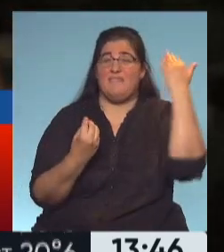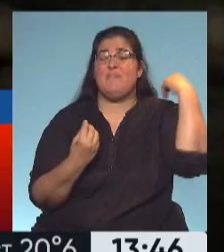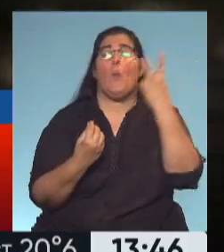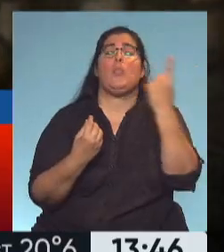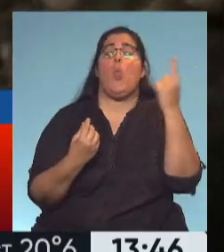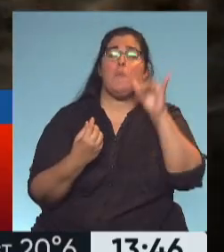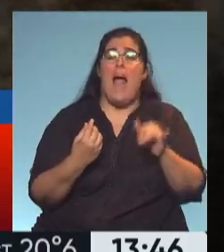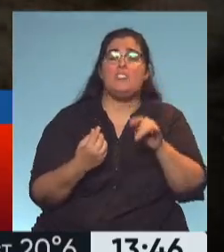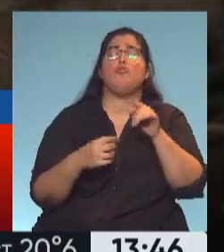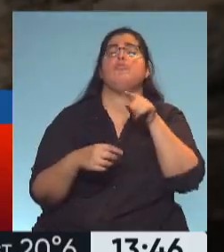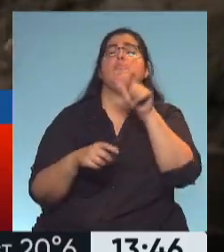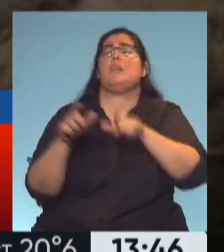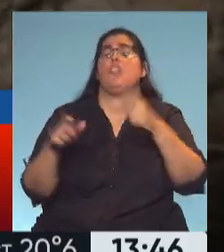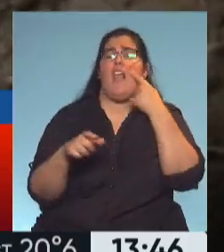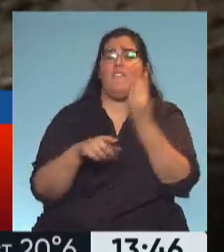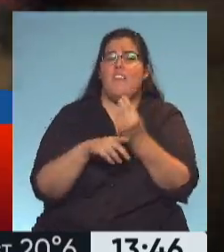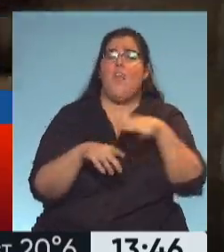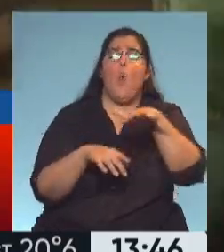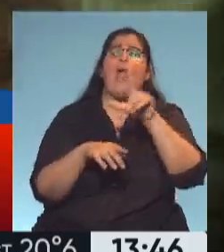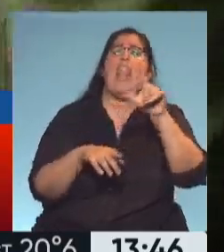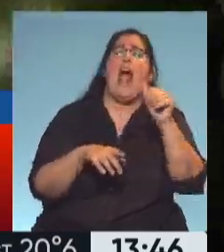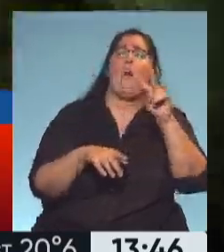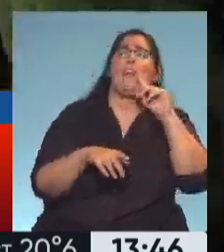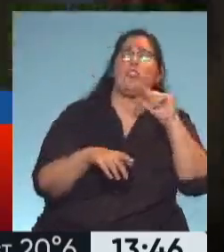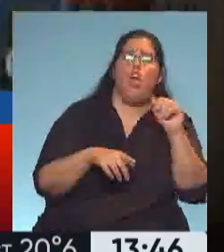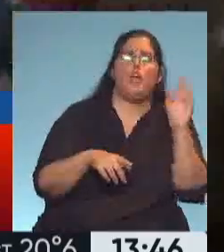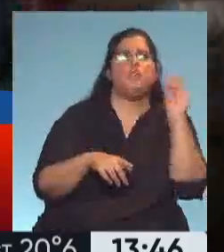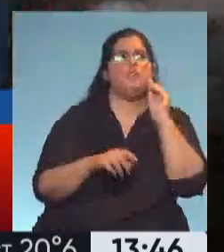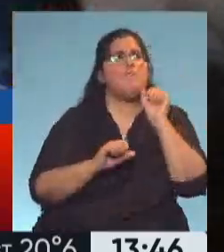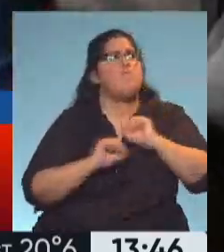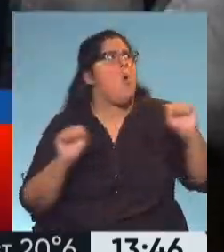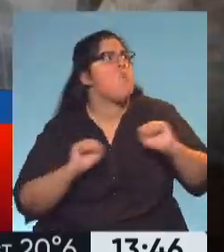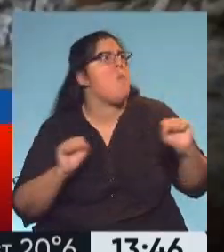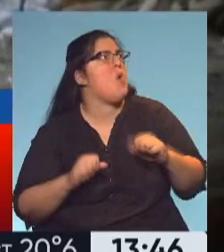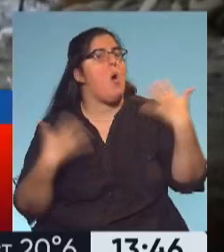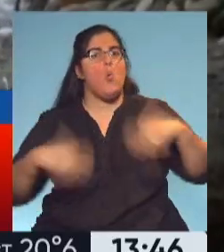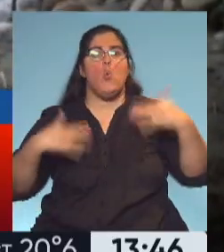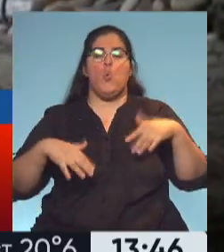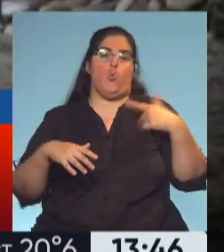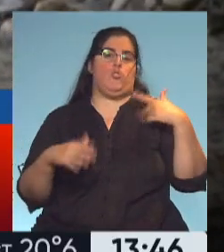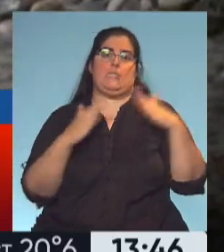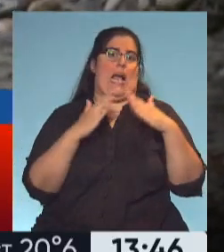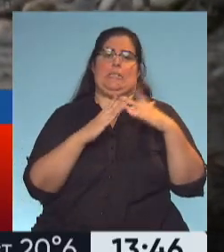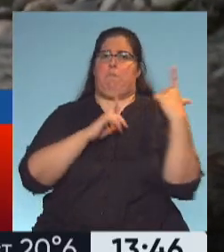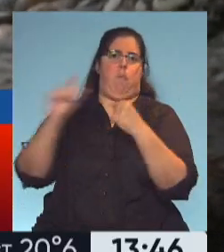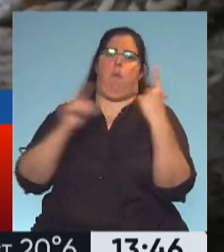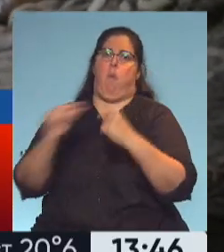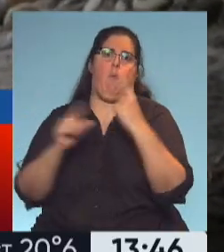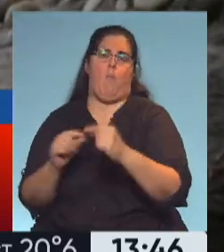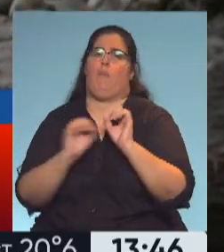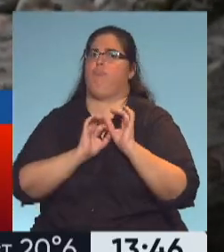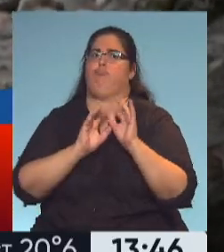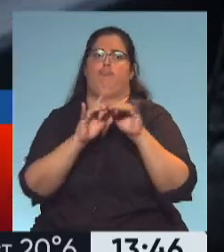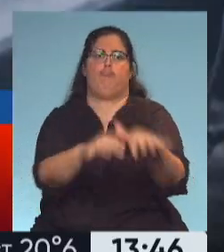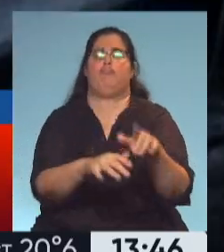cuando residentes del municipio venezolano de La Victoria oyeron bombardeos y se vieron forzados a dejar sus casas y a migrar hacia